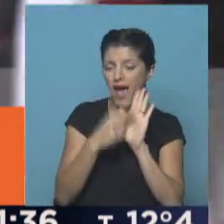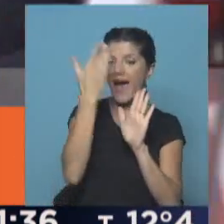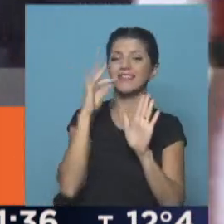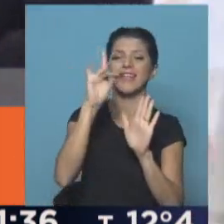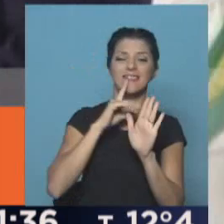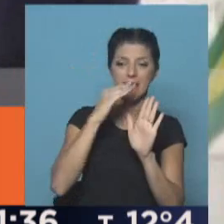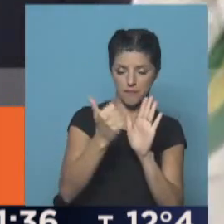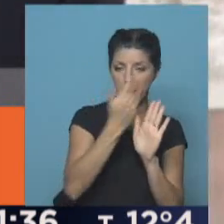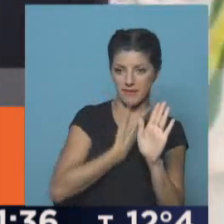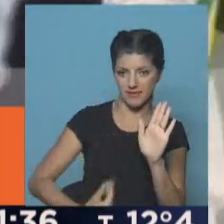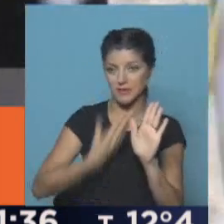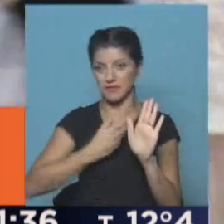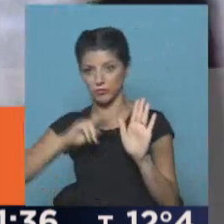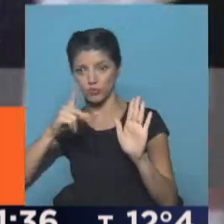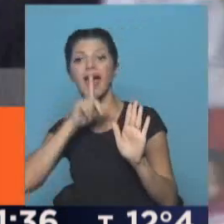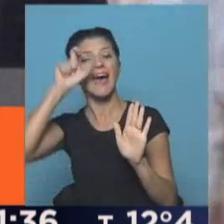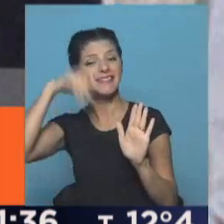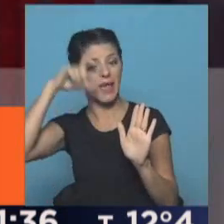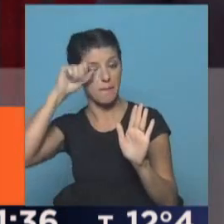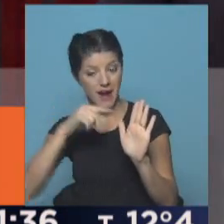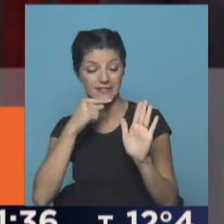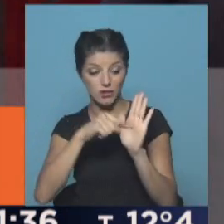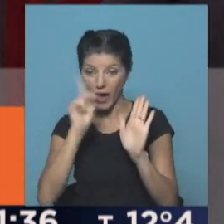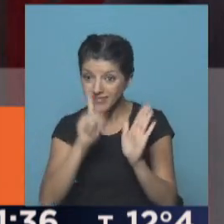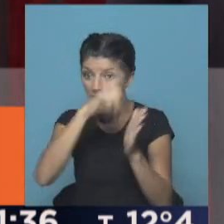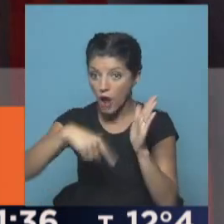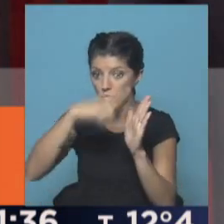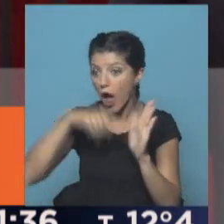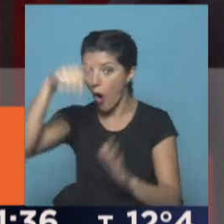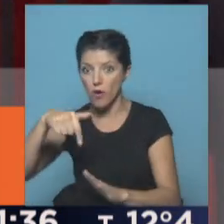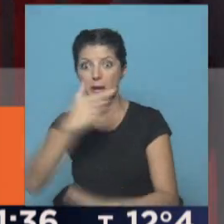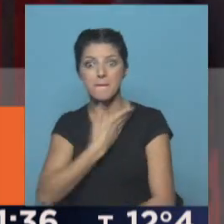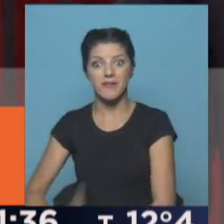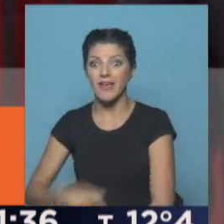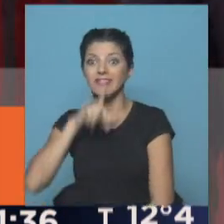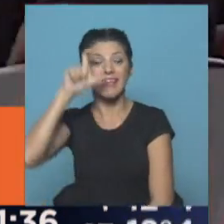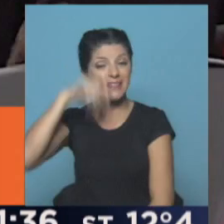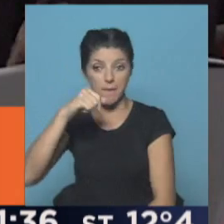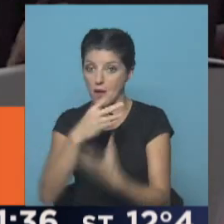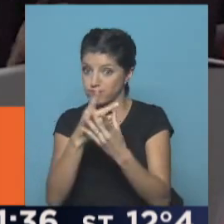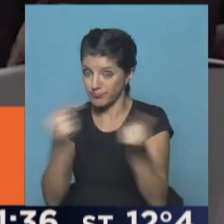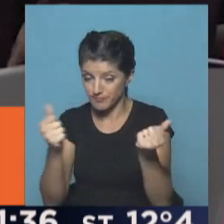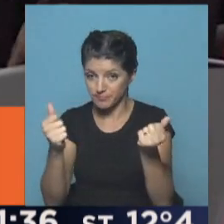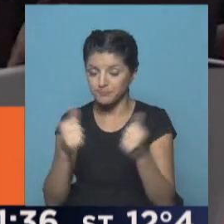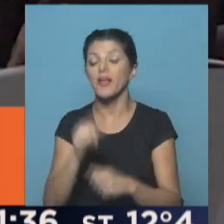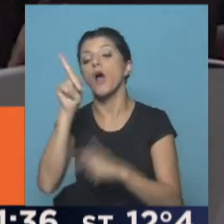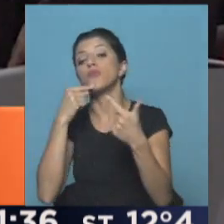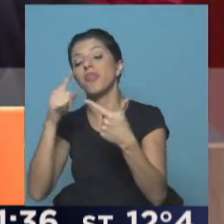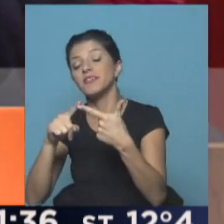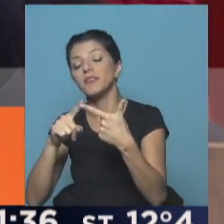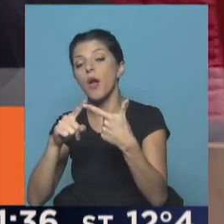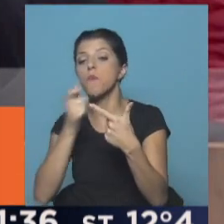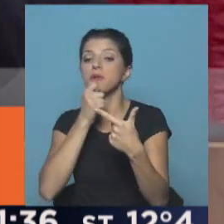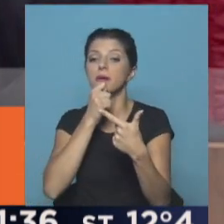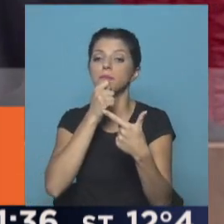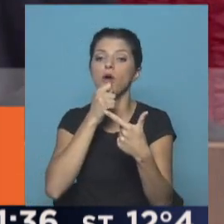cual Temer perdería su condición de presidente. Las opciones más benévolas contemplan desde una extensión en el tiempo en